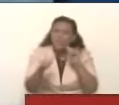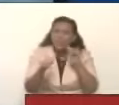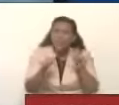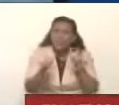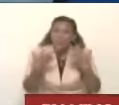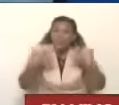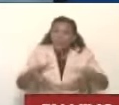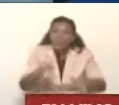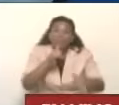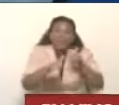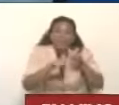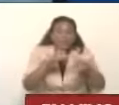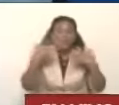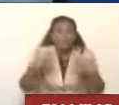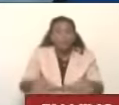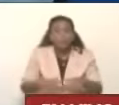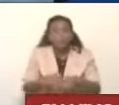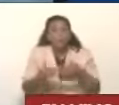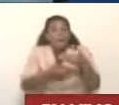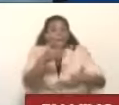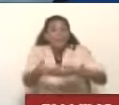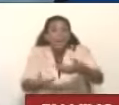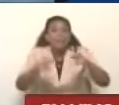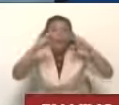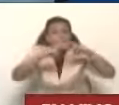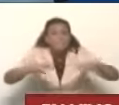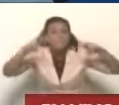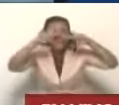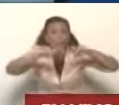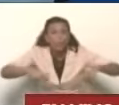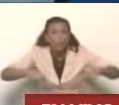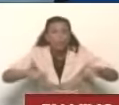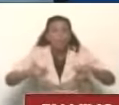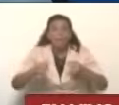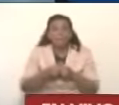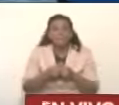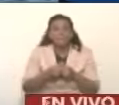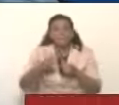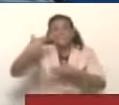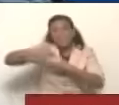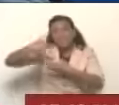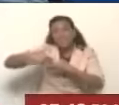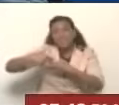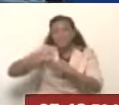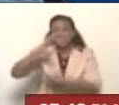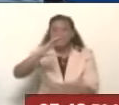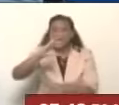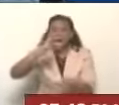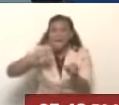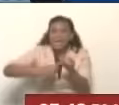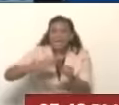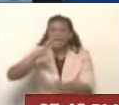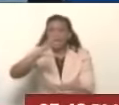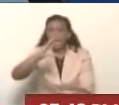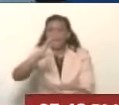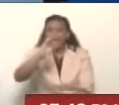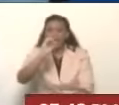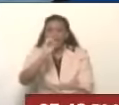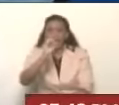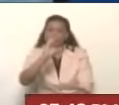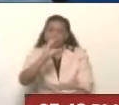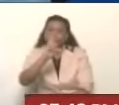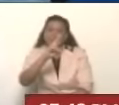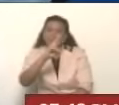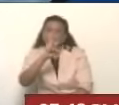las noticias o avances del caso PDVSA Cripto. No podría yo, en este espacio junto a usted, no hacer